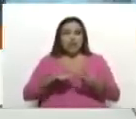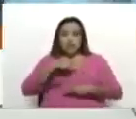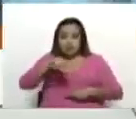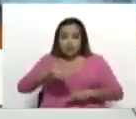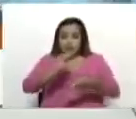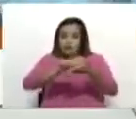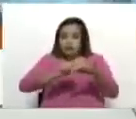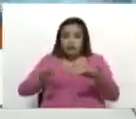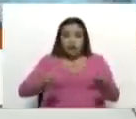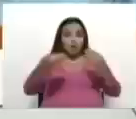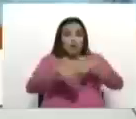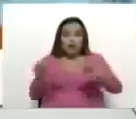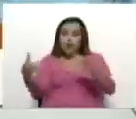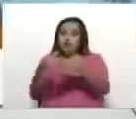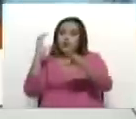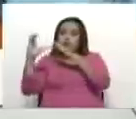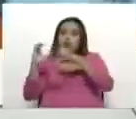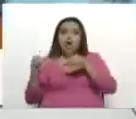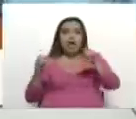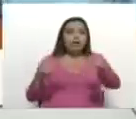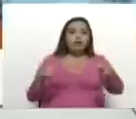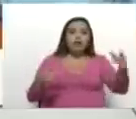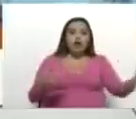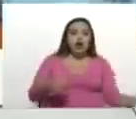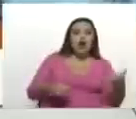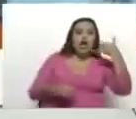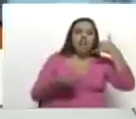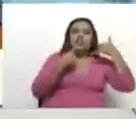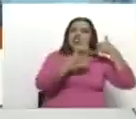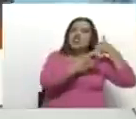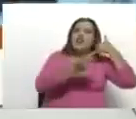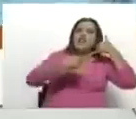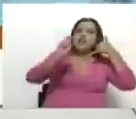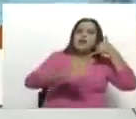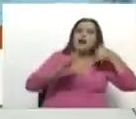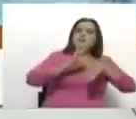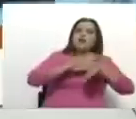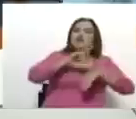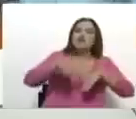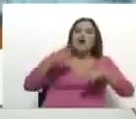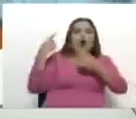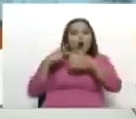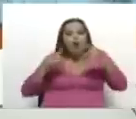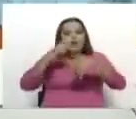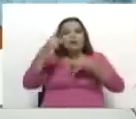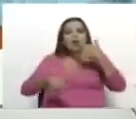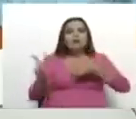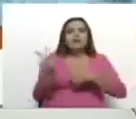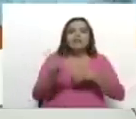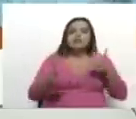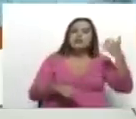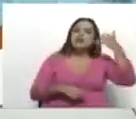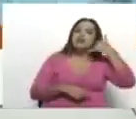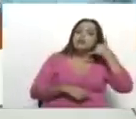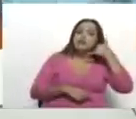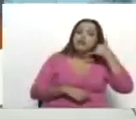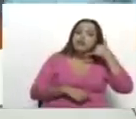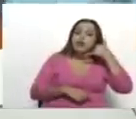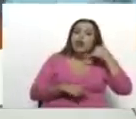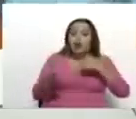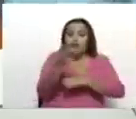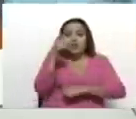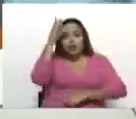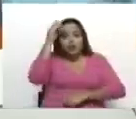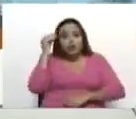redactado y los medios de comunicación allí tillerson le dijo No vas a firmar eso porque nosotros tenemos otro plan para Venezuela gobierno de Trump